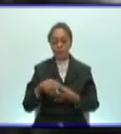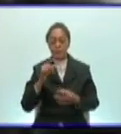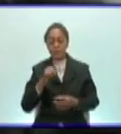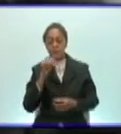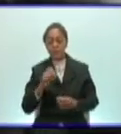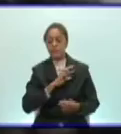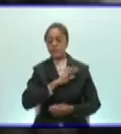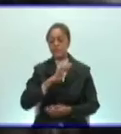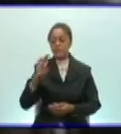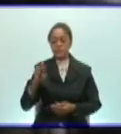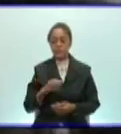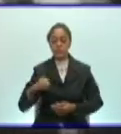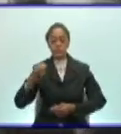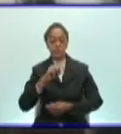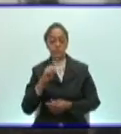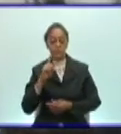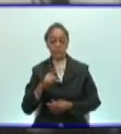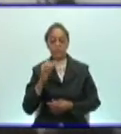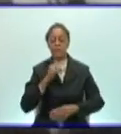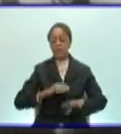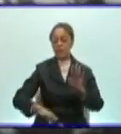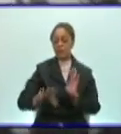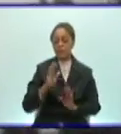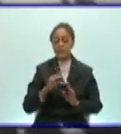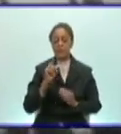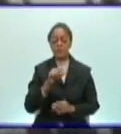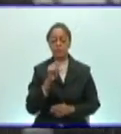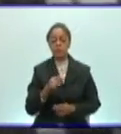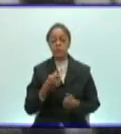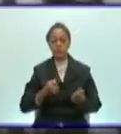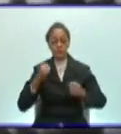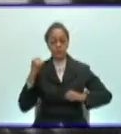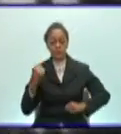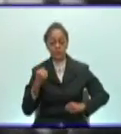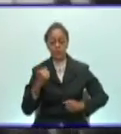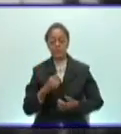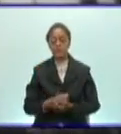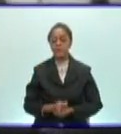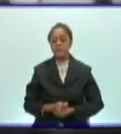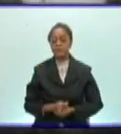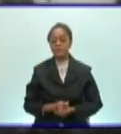esa revolución socialista la defendemos con esos fusiles.